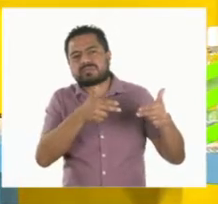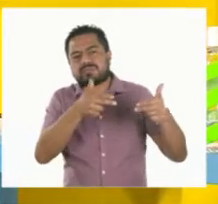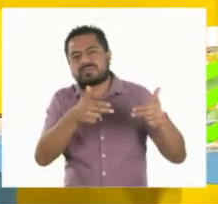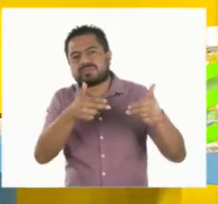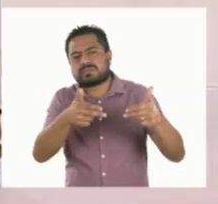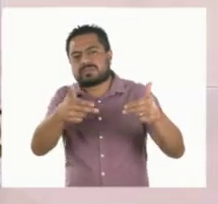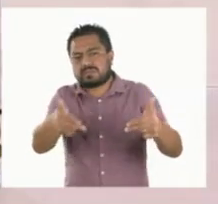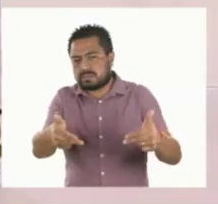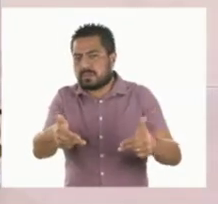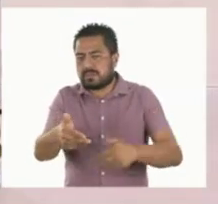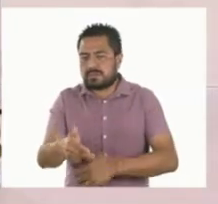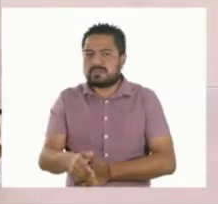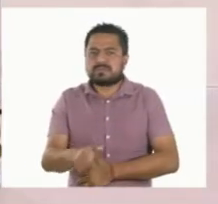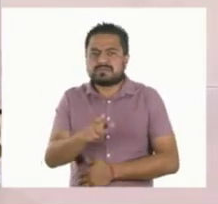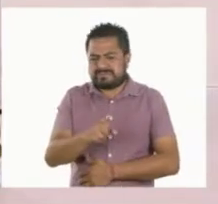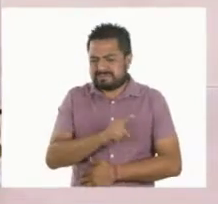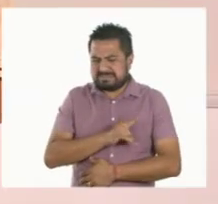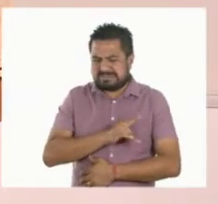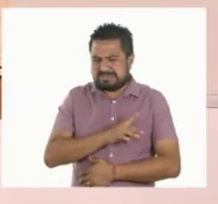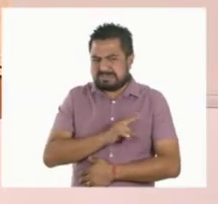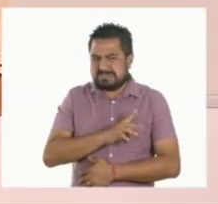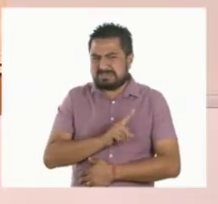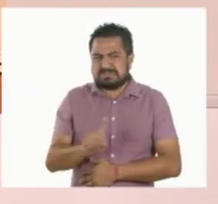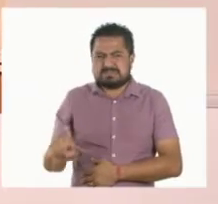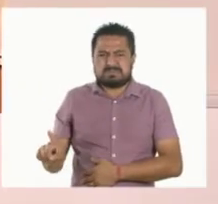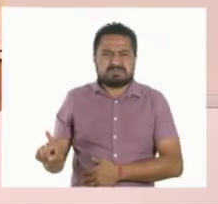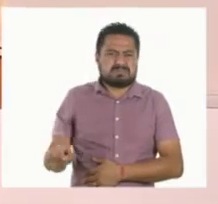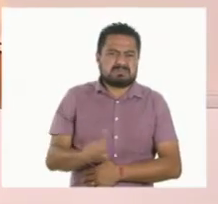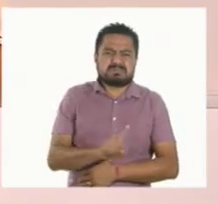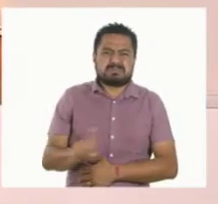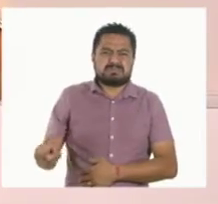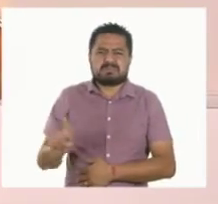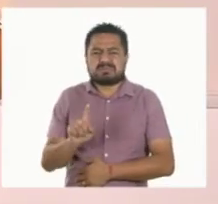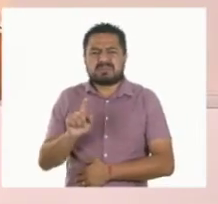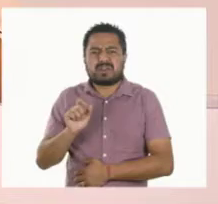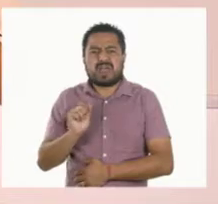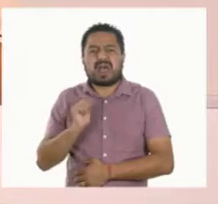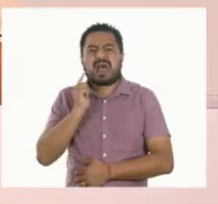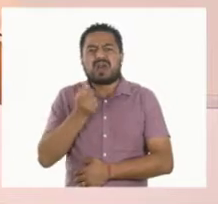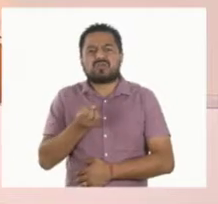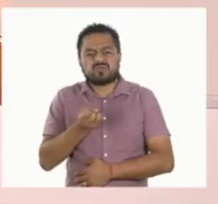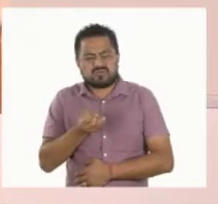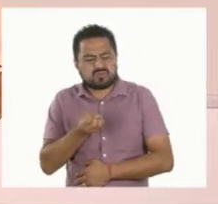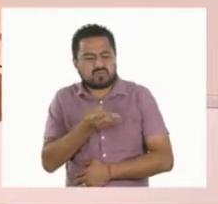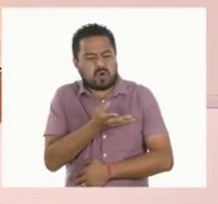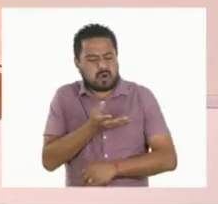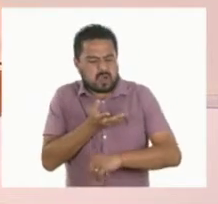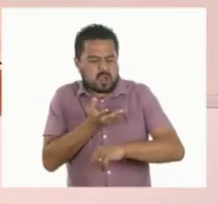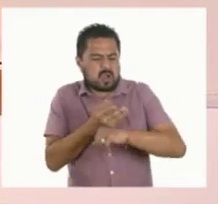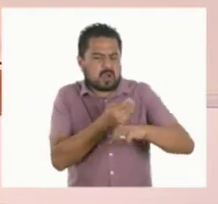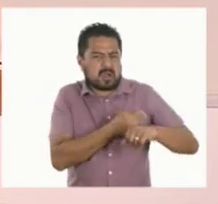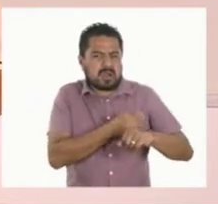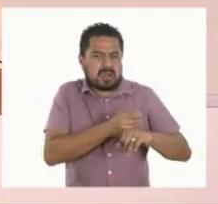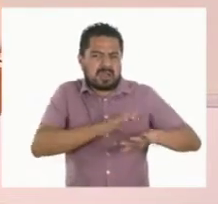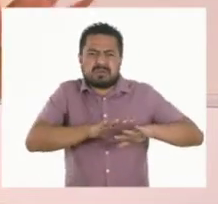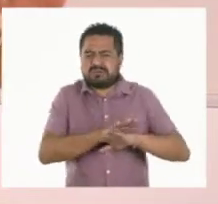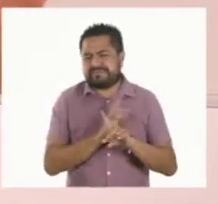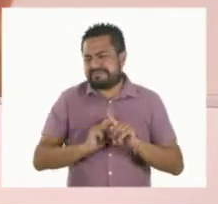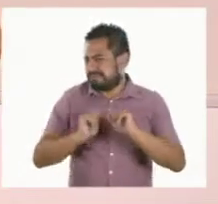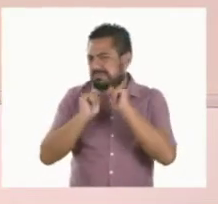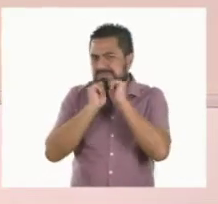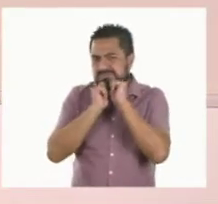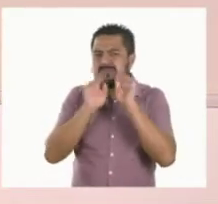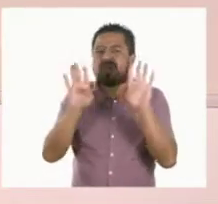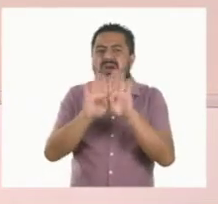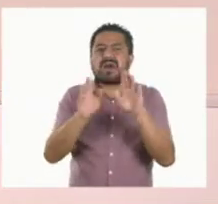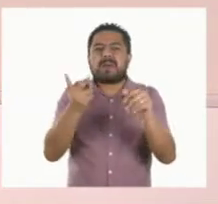generación. Sin miedo, claro, sin miedo a aportarle un poquito, aunque eso la cambie. Ah, sí. Como